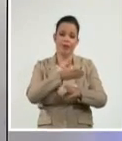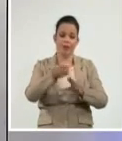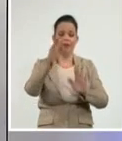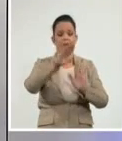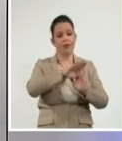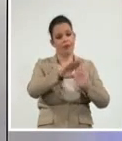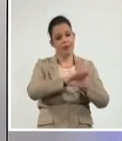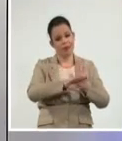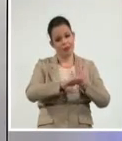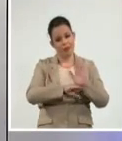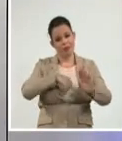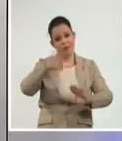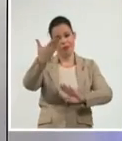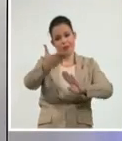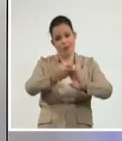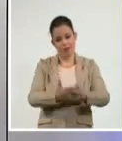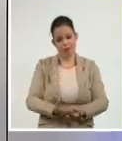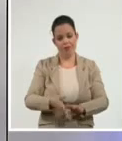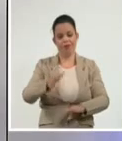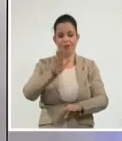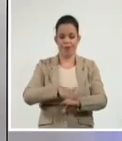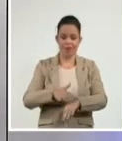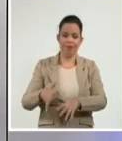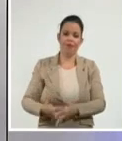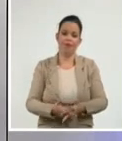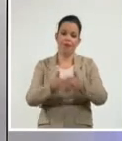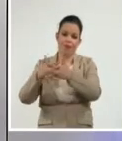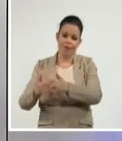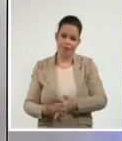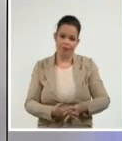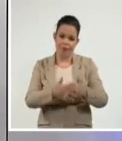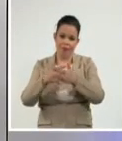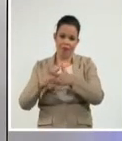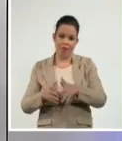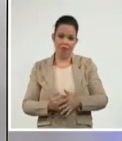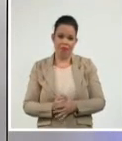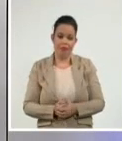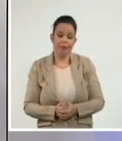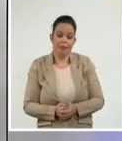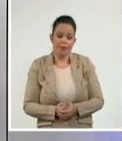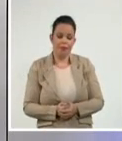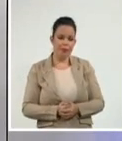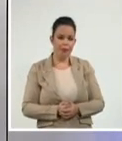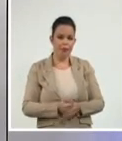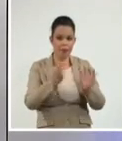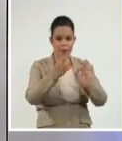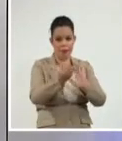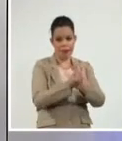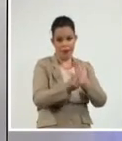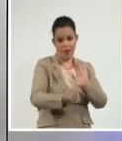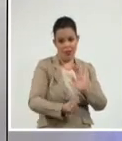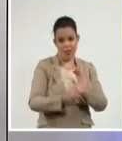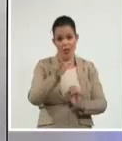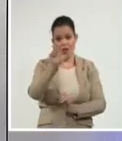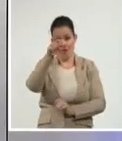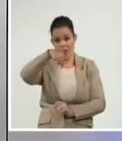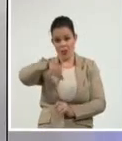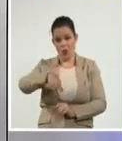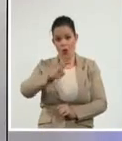acciones hostiles desde Washington. Aunque se toma como fecha la de hoy, en realidad la guerra económica empezó mucho